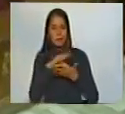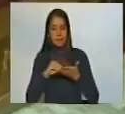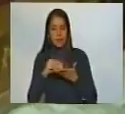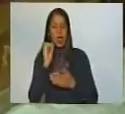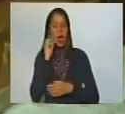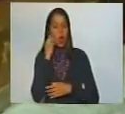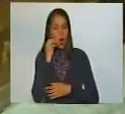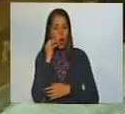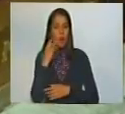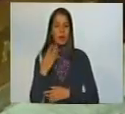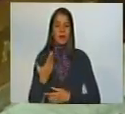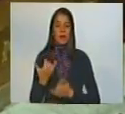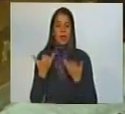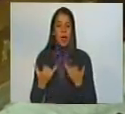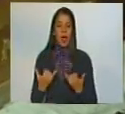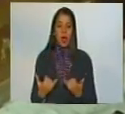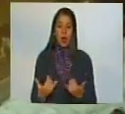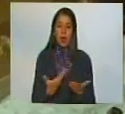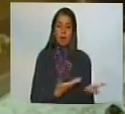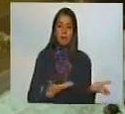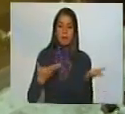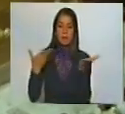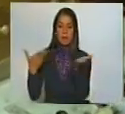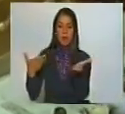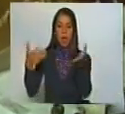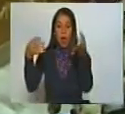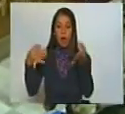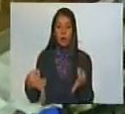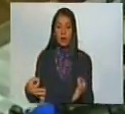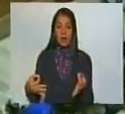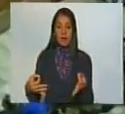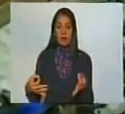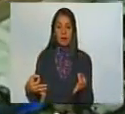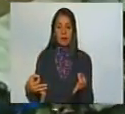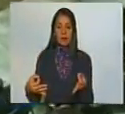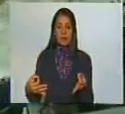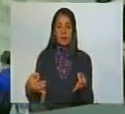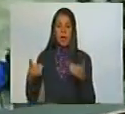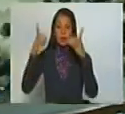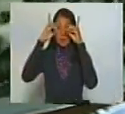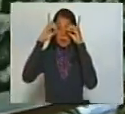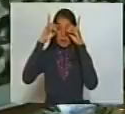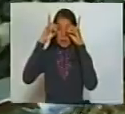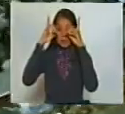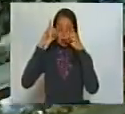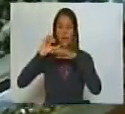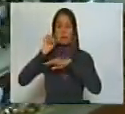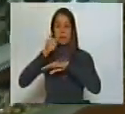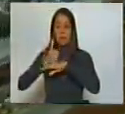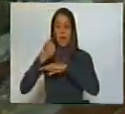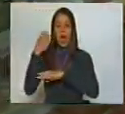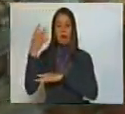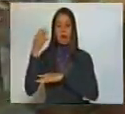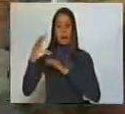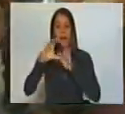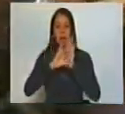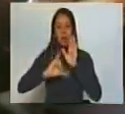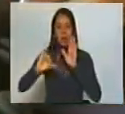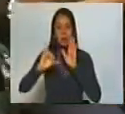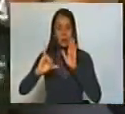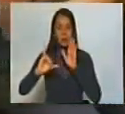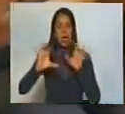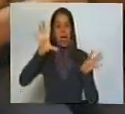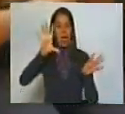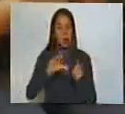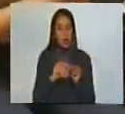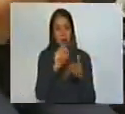OVE. Le hago entrega formal a la presidenta de la Asamblea Nacional Constituyente los resultados